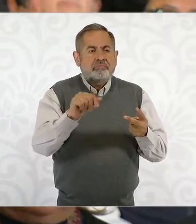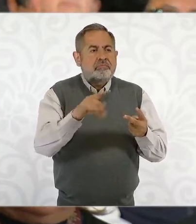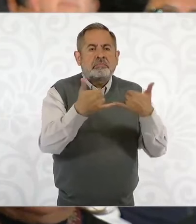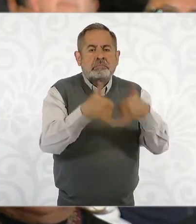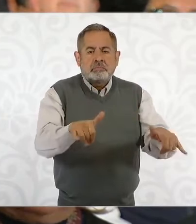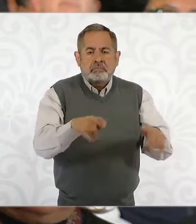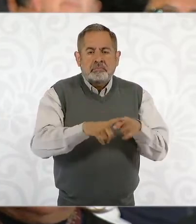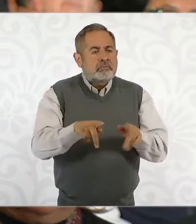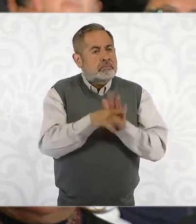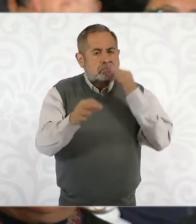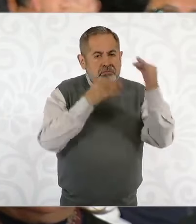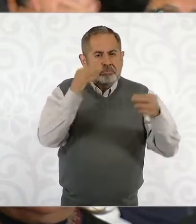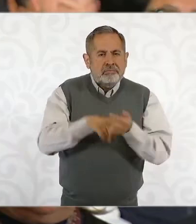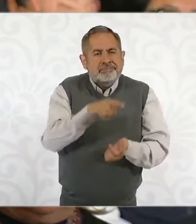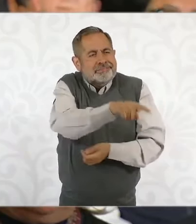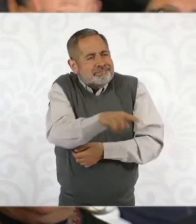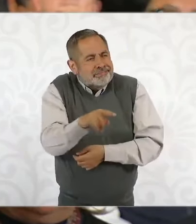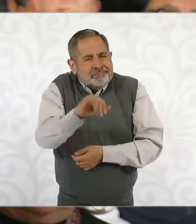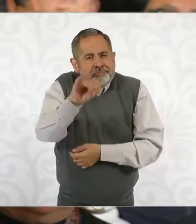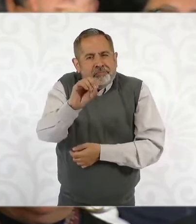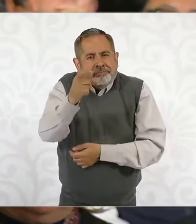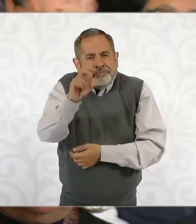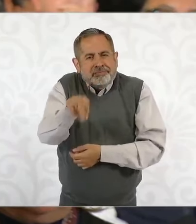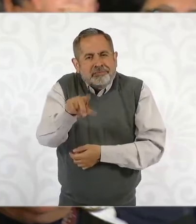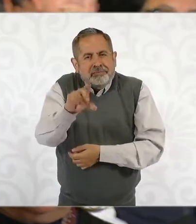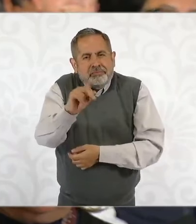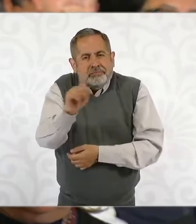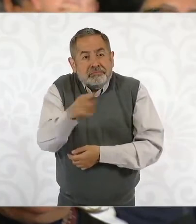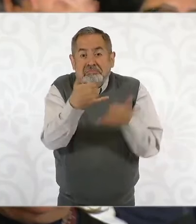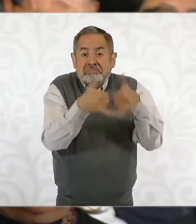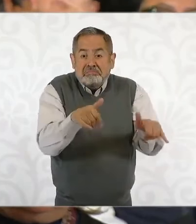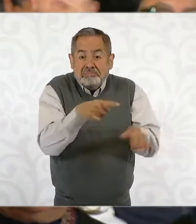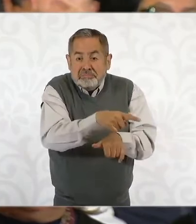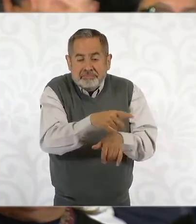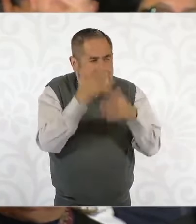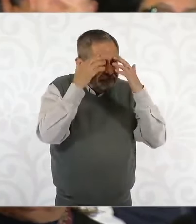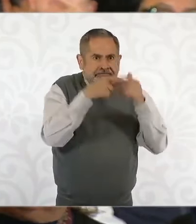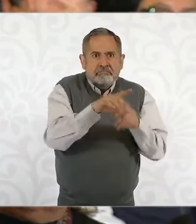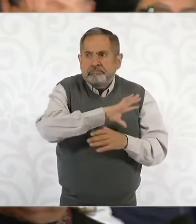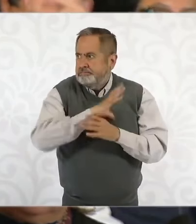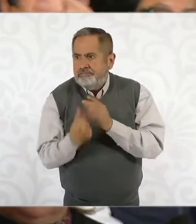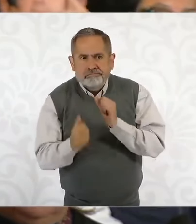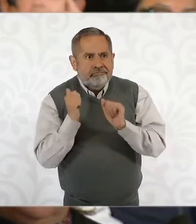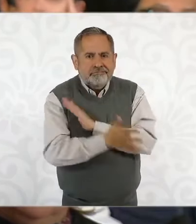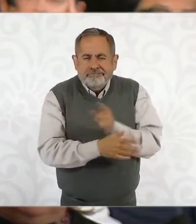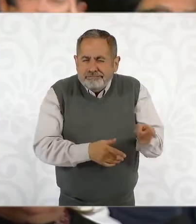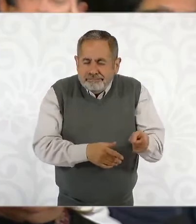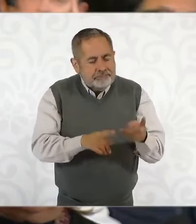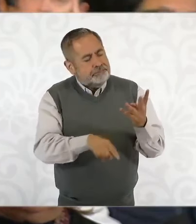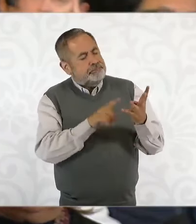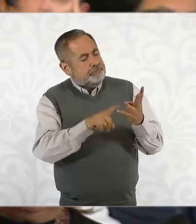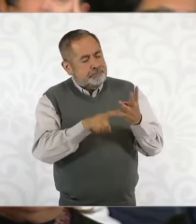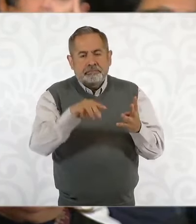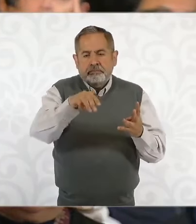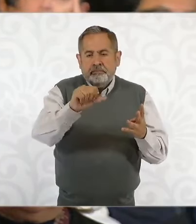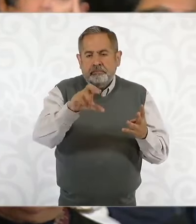gran periodista Joaquín López Dóriga, que siempre se dedica a criticar aquí, y que por cierto su yerno está prófugo, presidenta, y Marco Antonio Valenzuela,